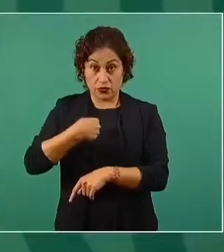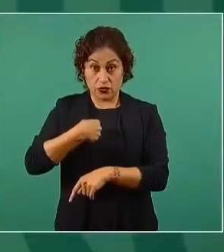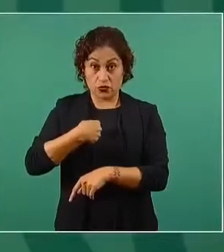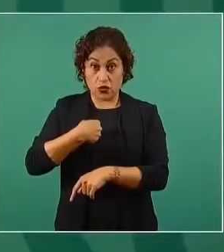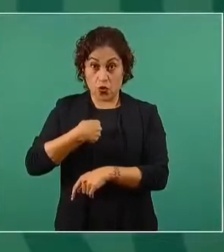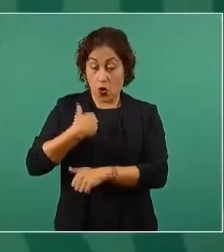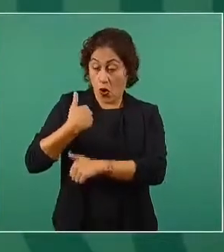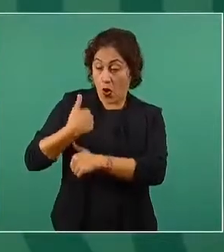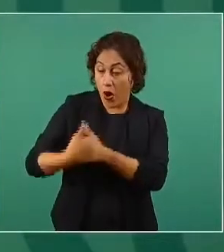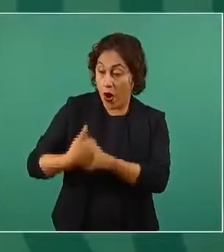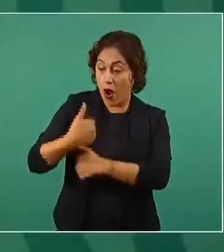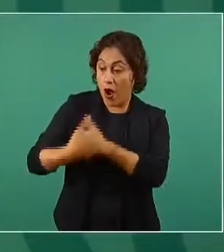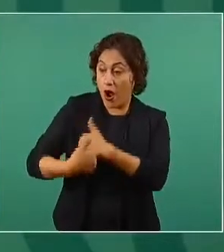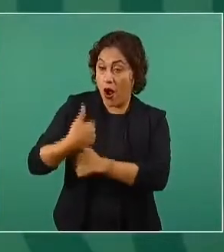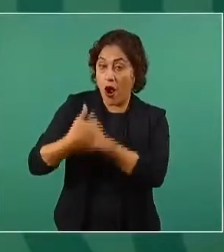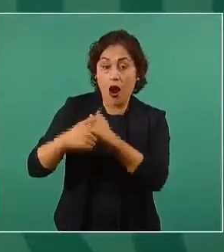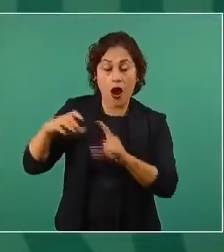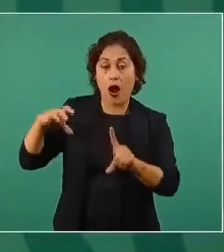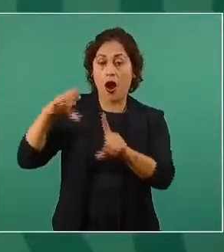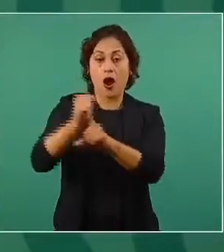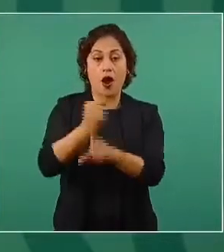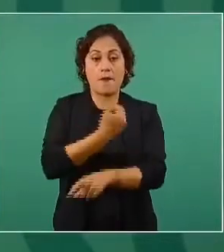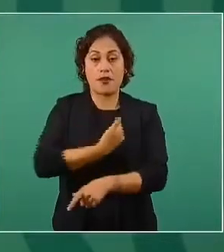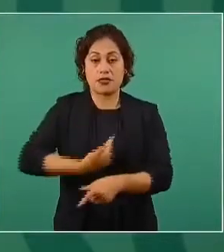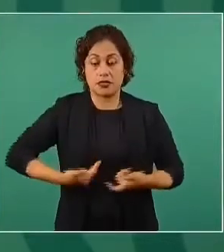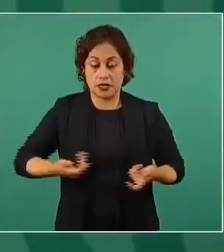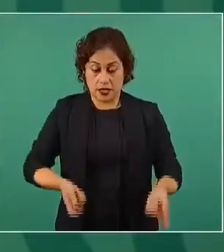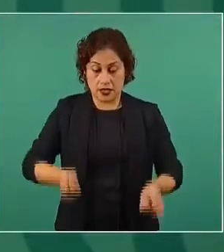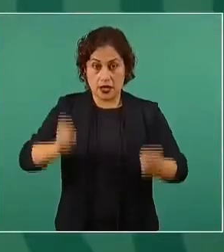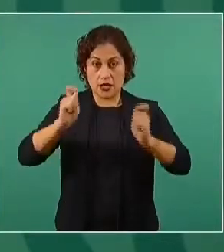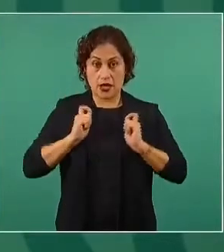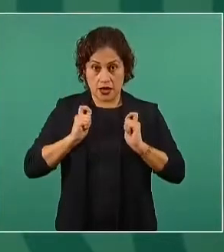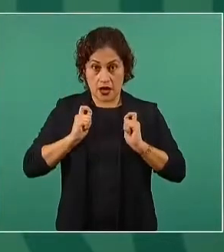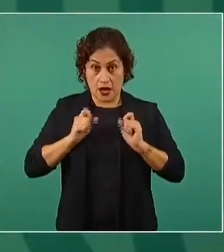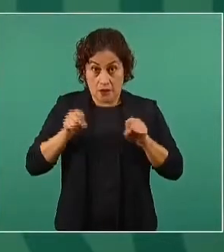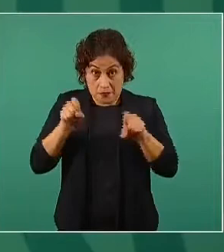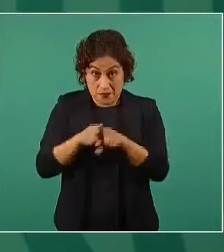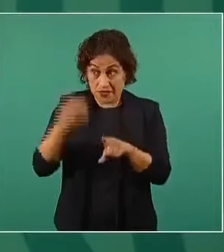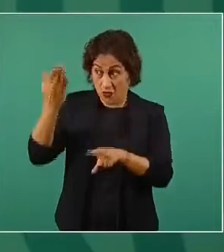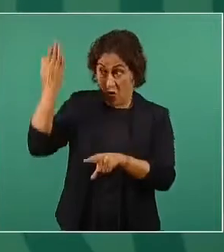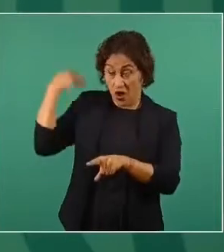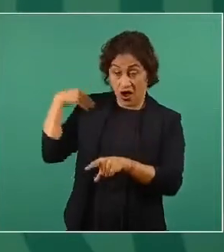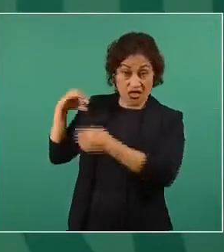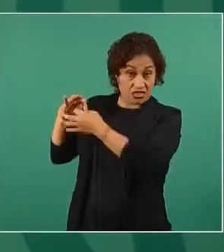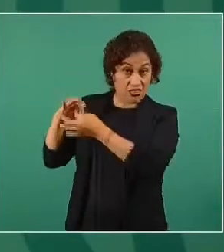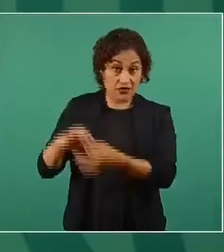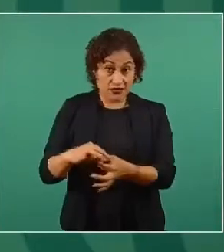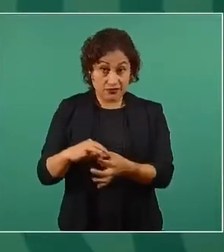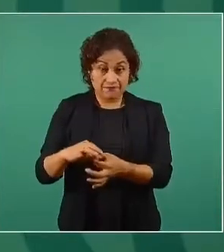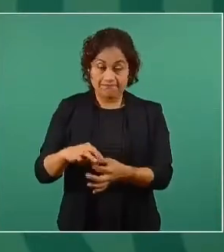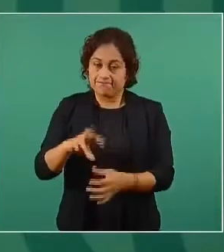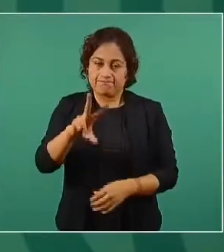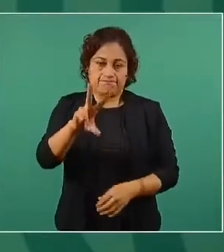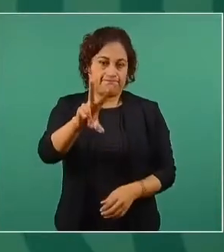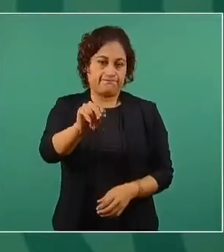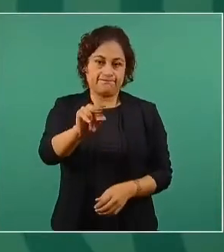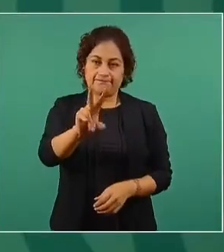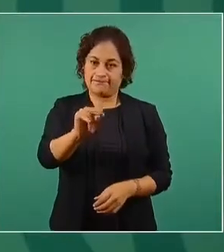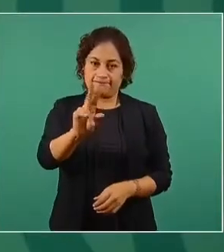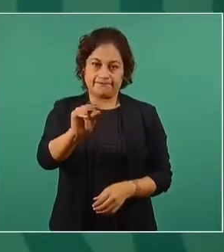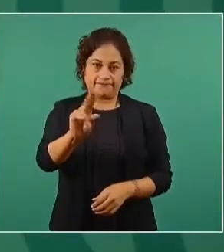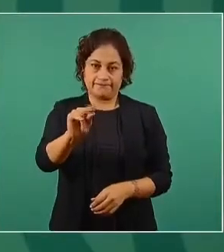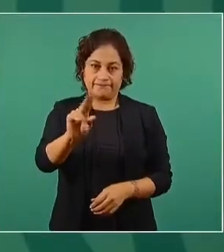para mantener el statu quo, no llegué a la presidencia para que